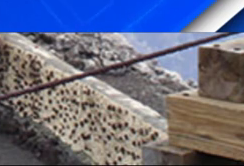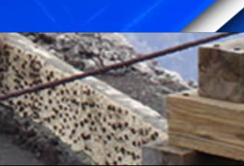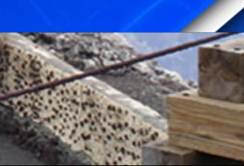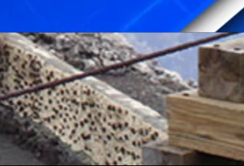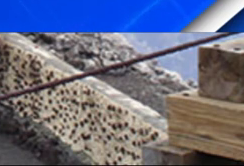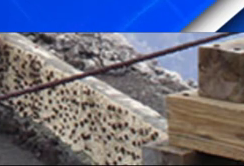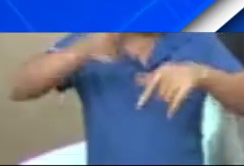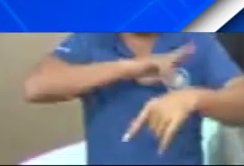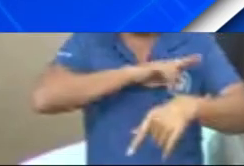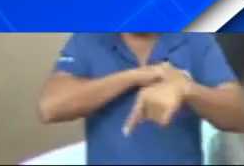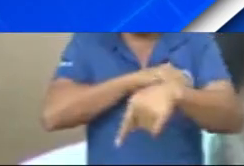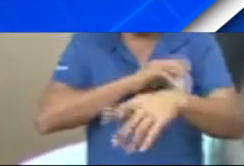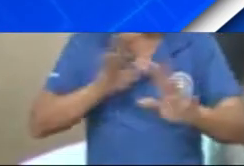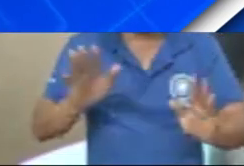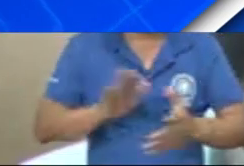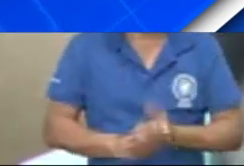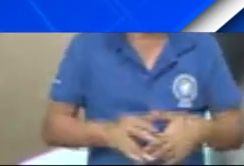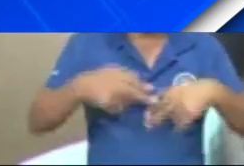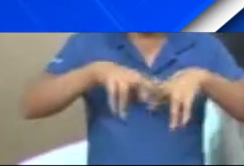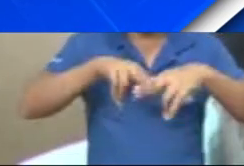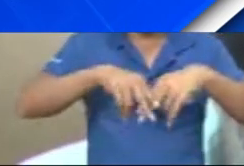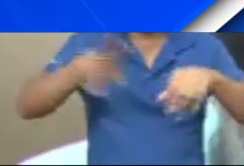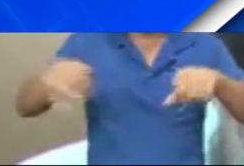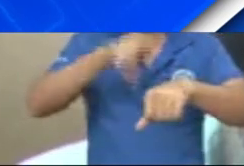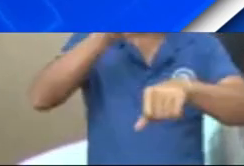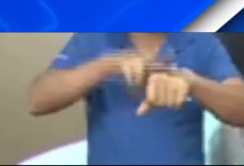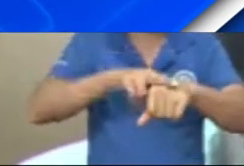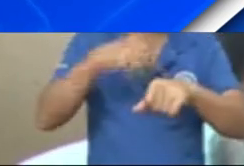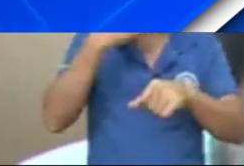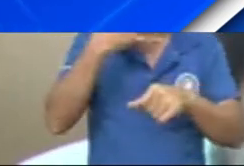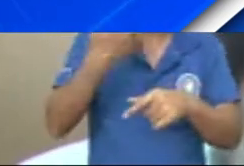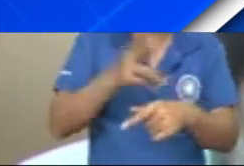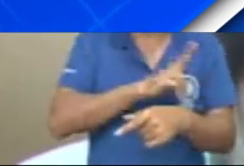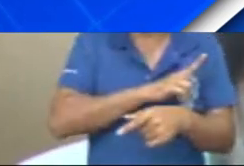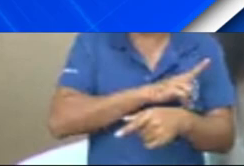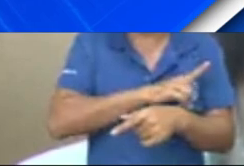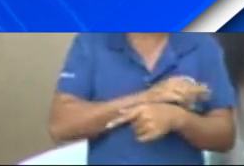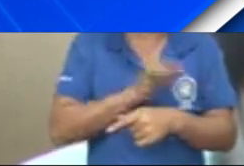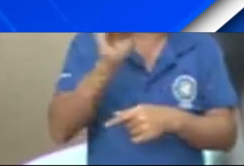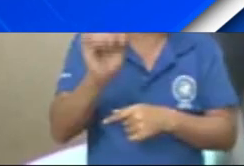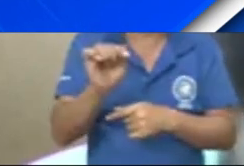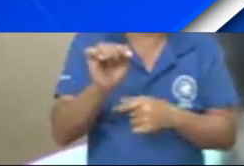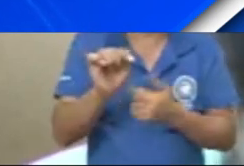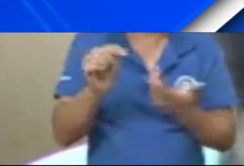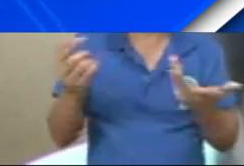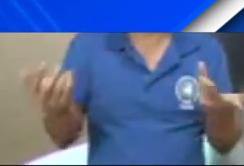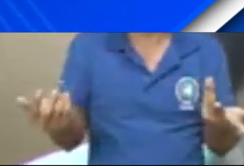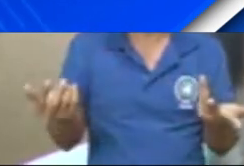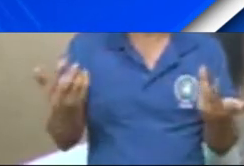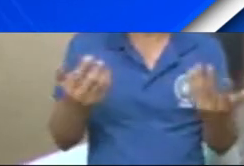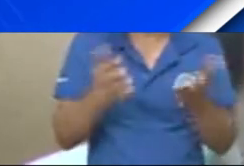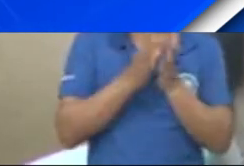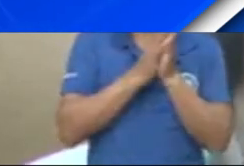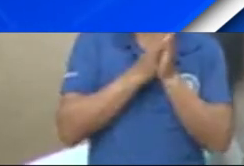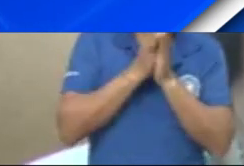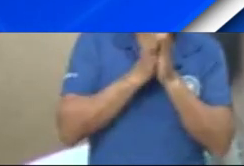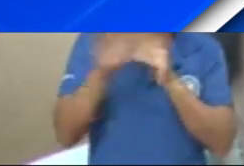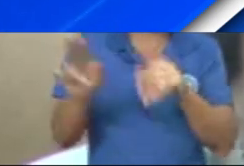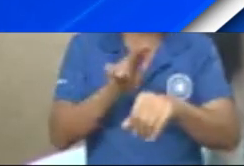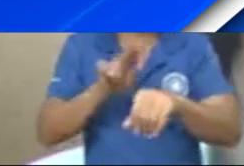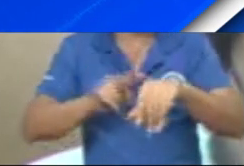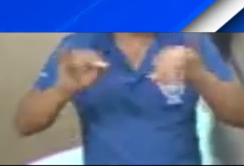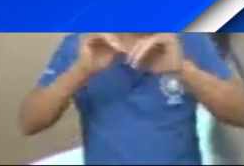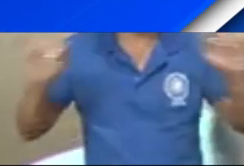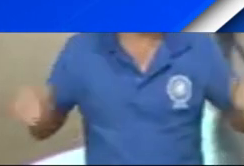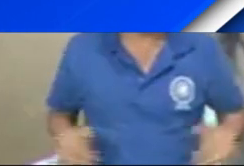especies existentes. Los parques nacionales se resaltan por tener rasgos de carácter singular de interés nacional e